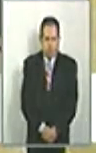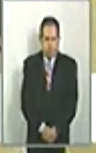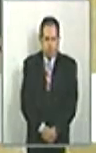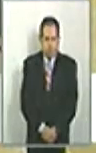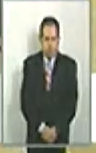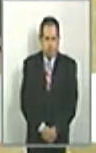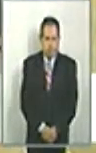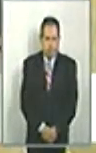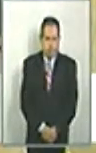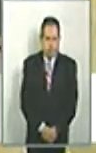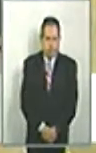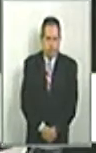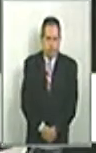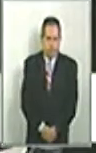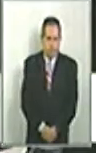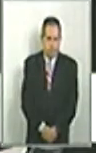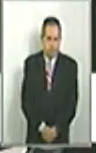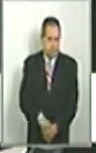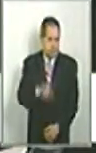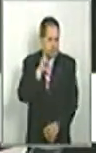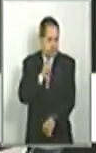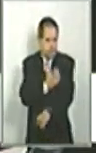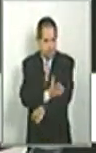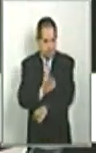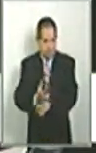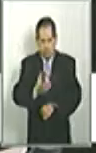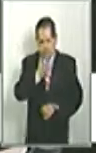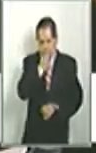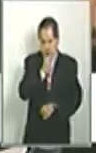Compañeras y compañeros,